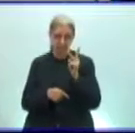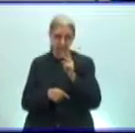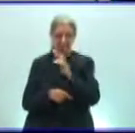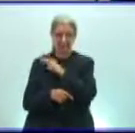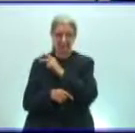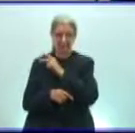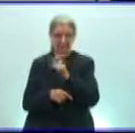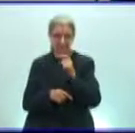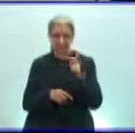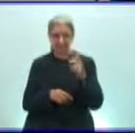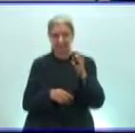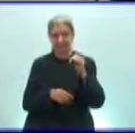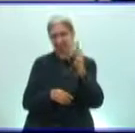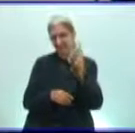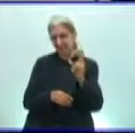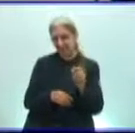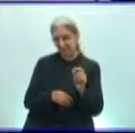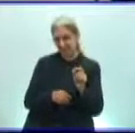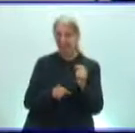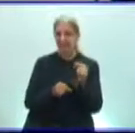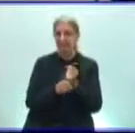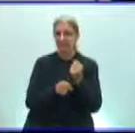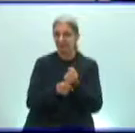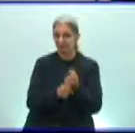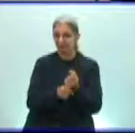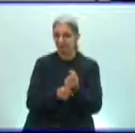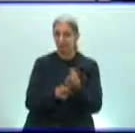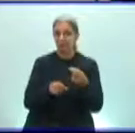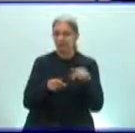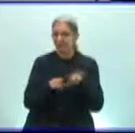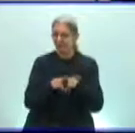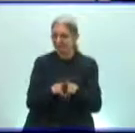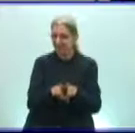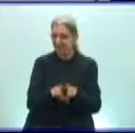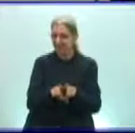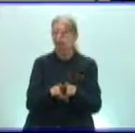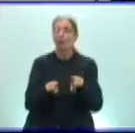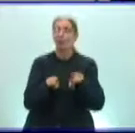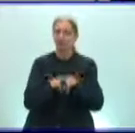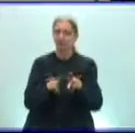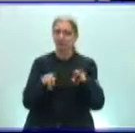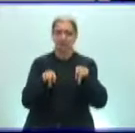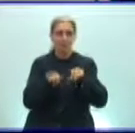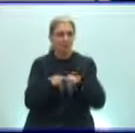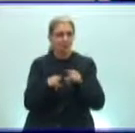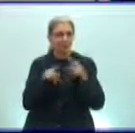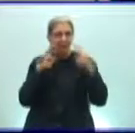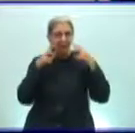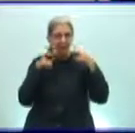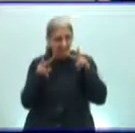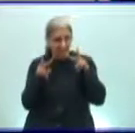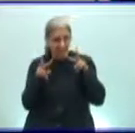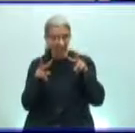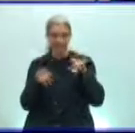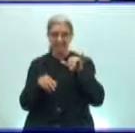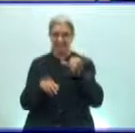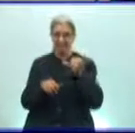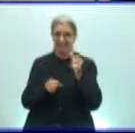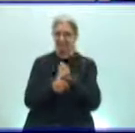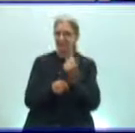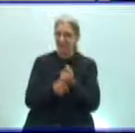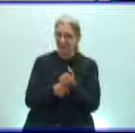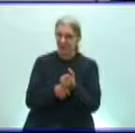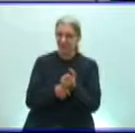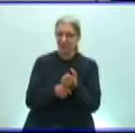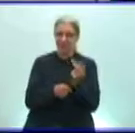matemáticos que su trabajo está muy unido. Estuvieron unidos en la vida y también el trabajo. Por